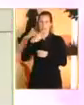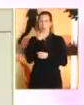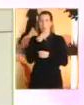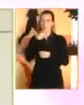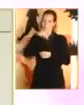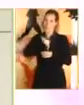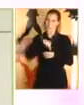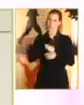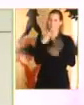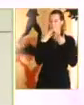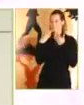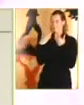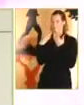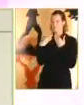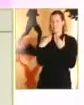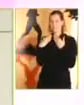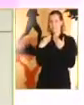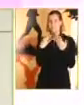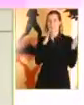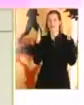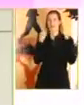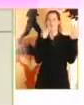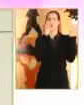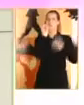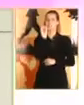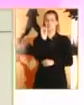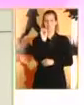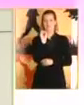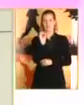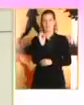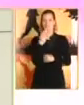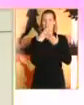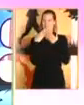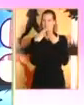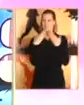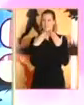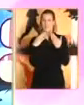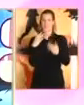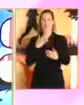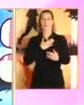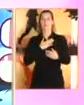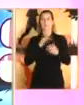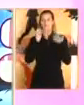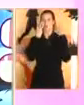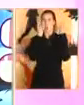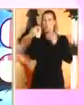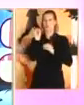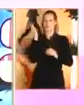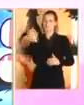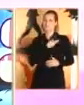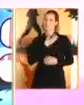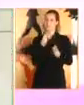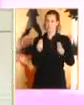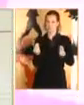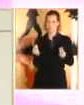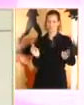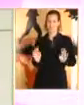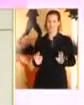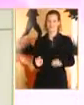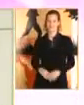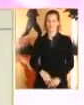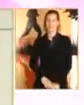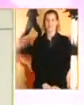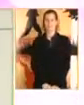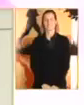gracias. Muchas te veo muy ochentera. Tú también. Bueno, ya sabes lo que dice Celia, que a mí los 80 me han perjudicado mucho. Por eso lo digo.